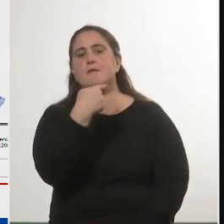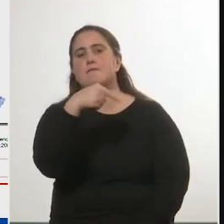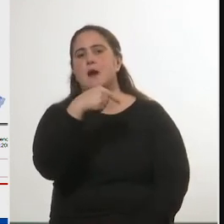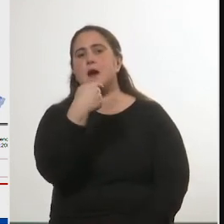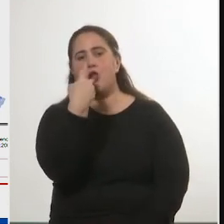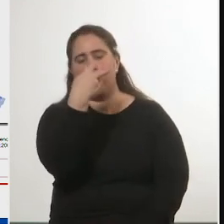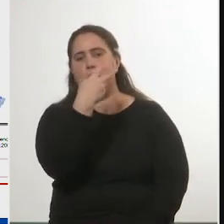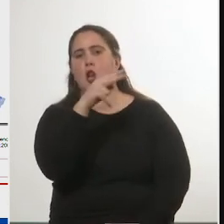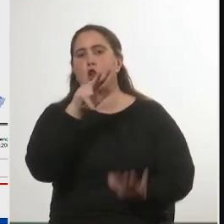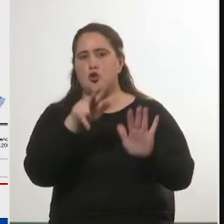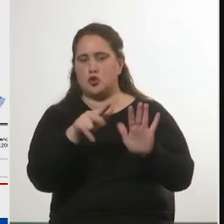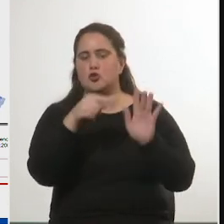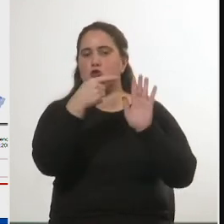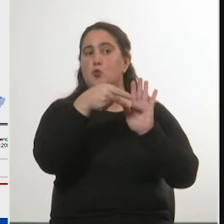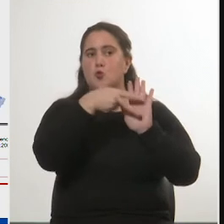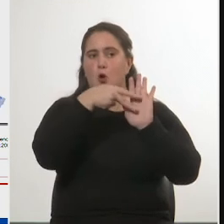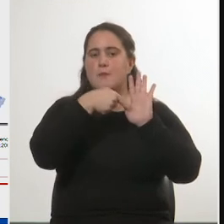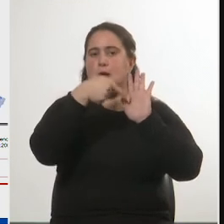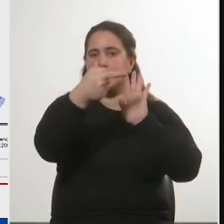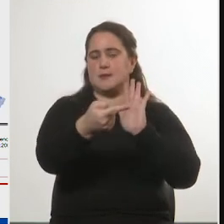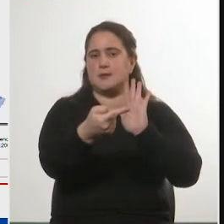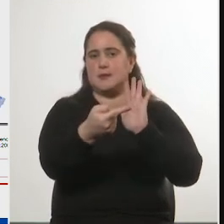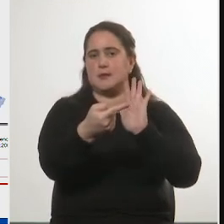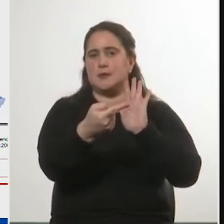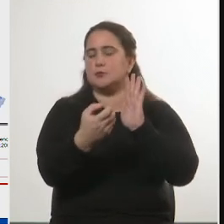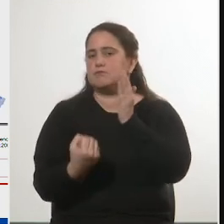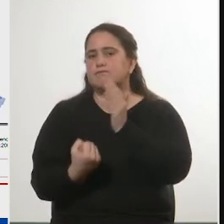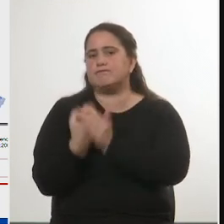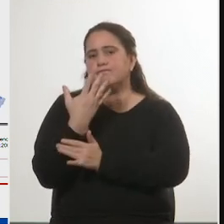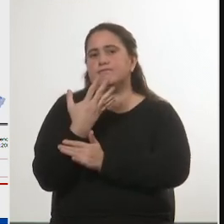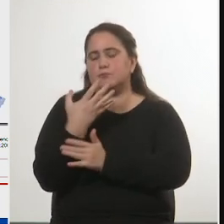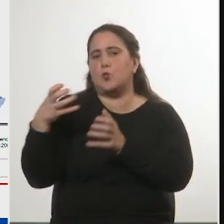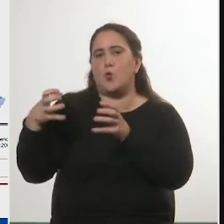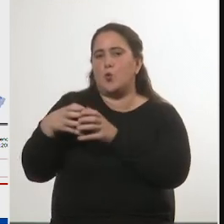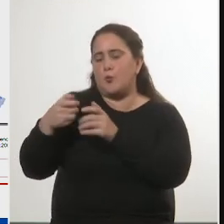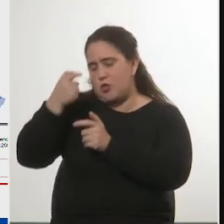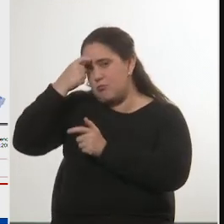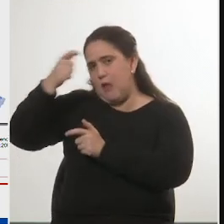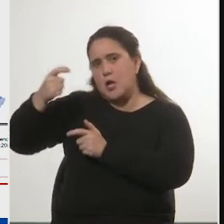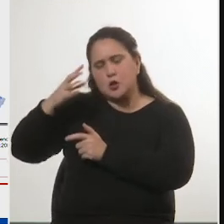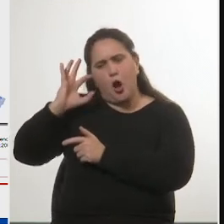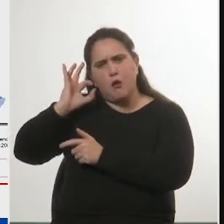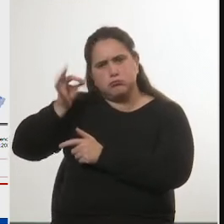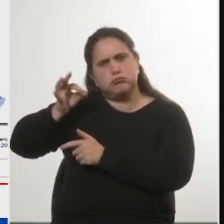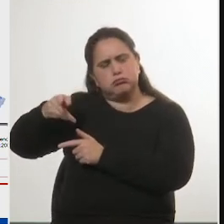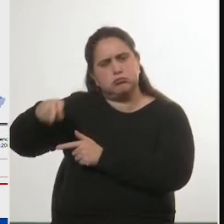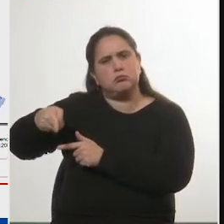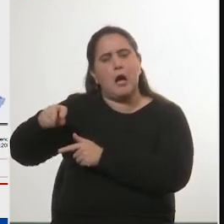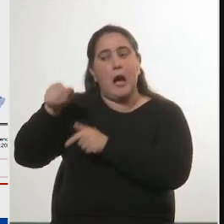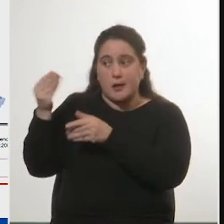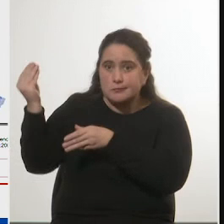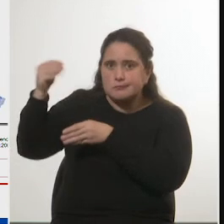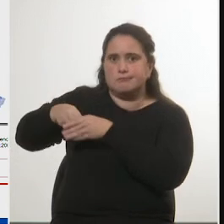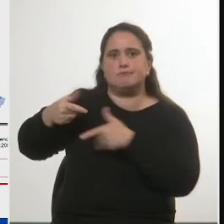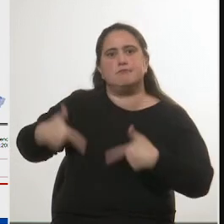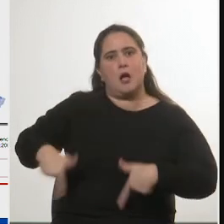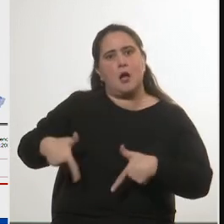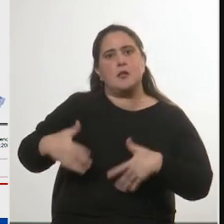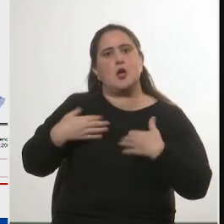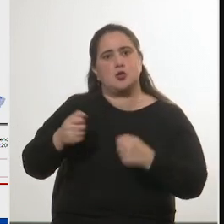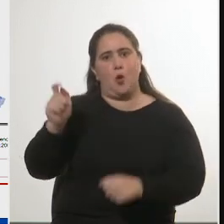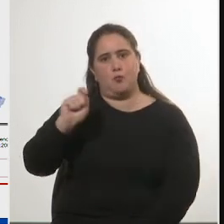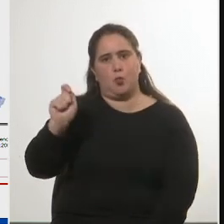833/2008. Dicha norma fue creada por un comité técnico en el cual participó el Ministerio de Salud